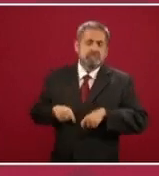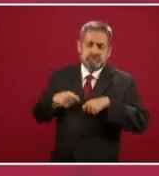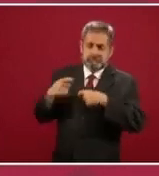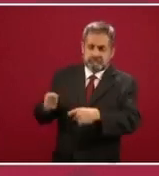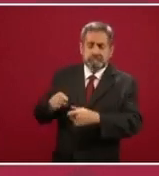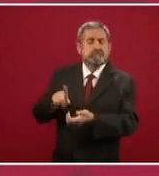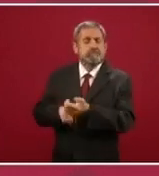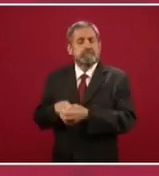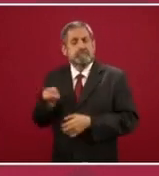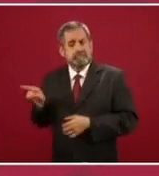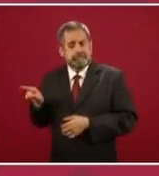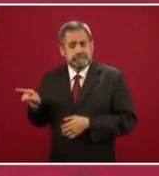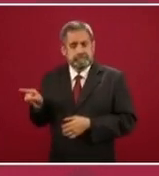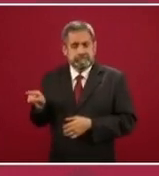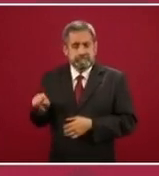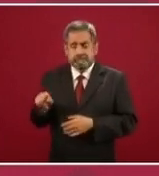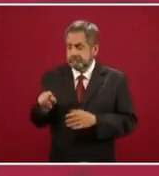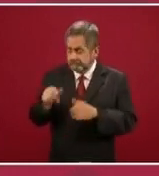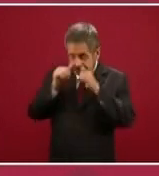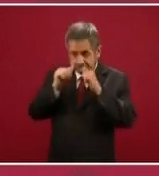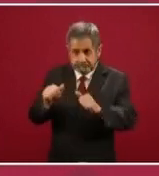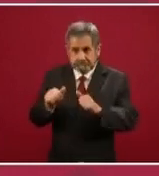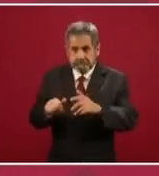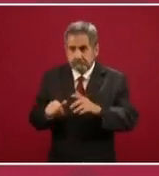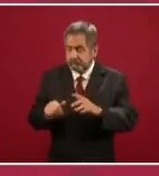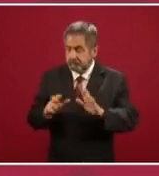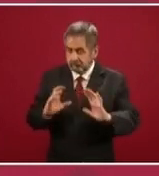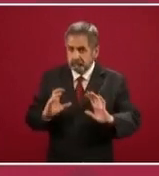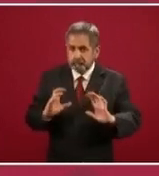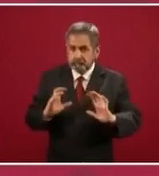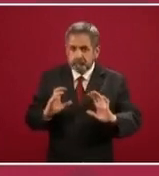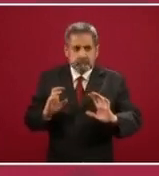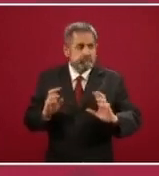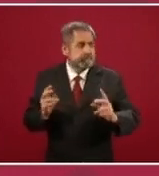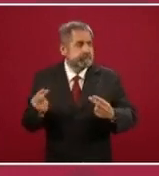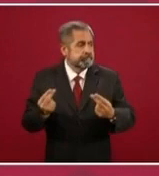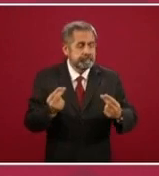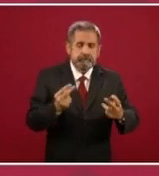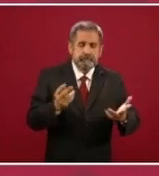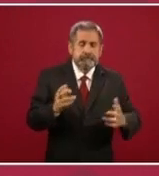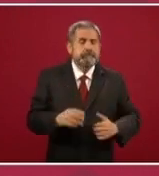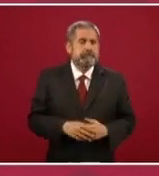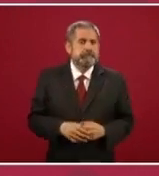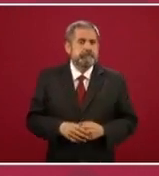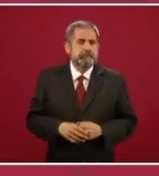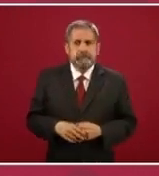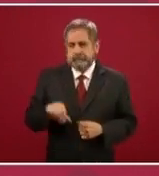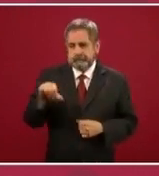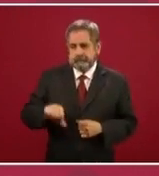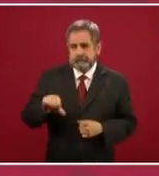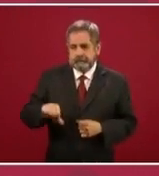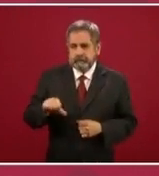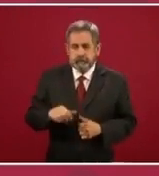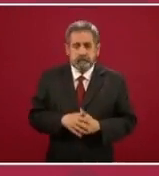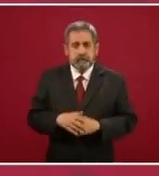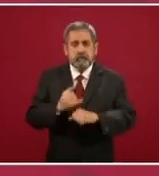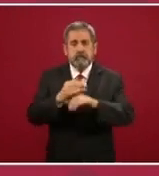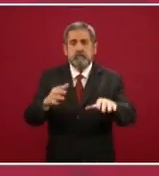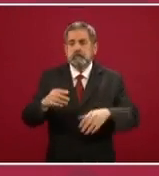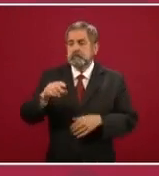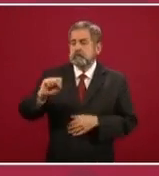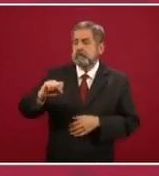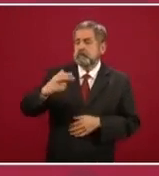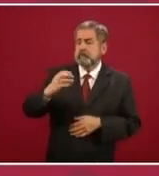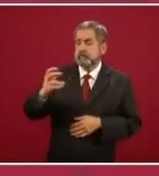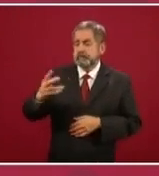ellos están atentos con ese propósito. Hoy que les informe el secretario de